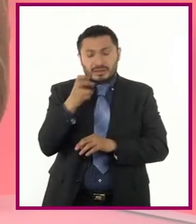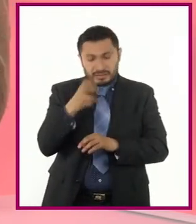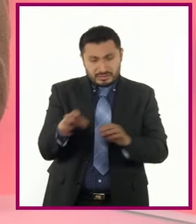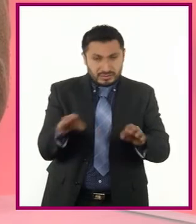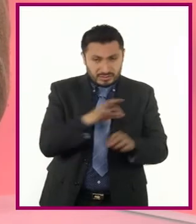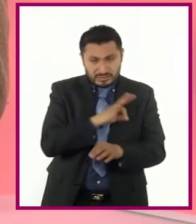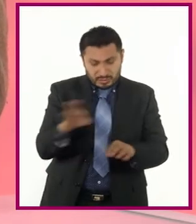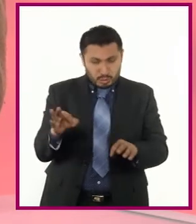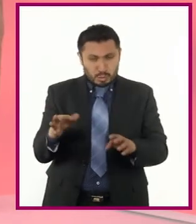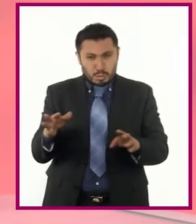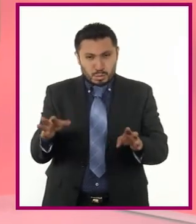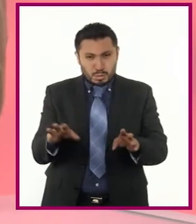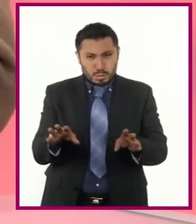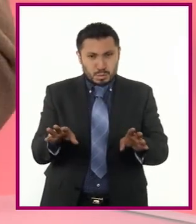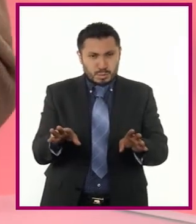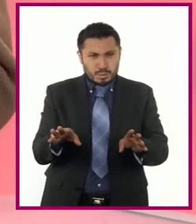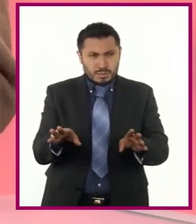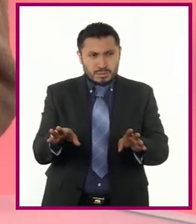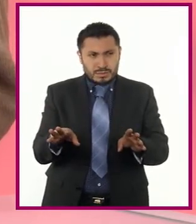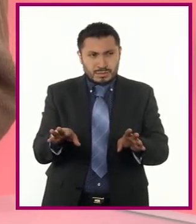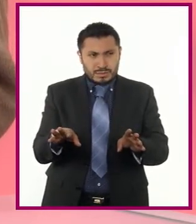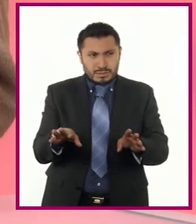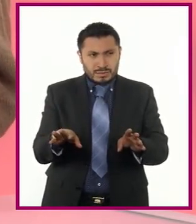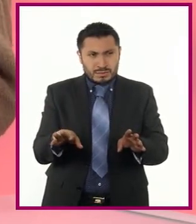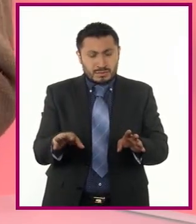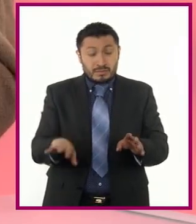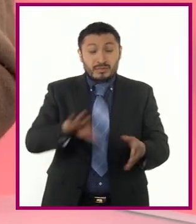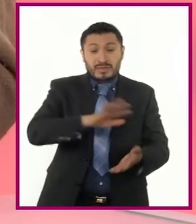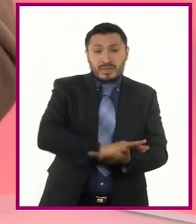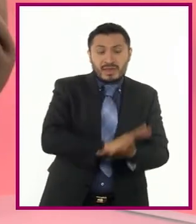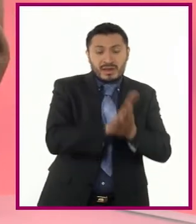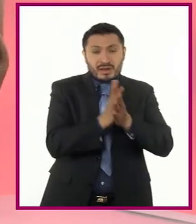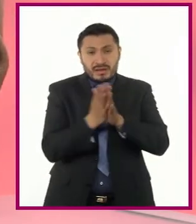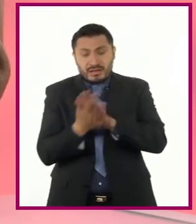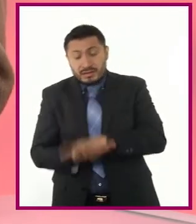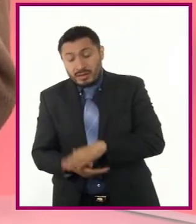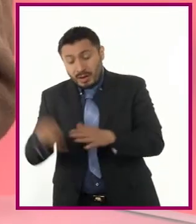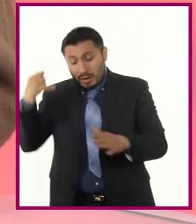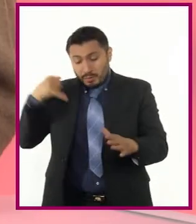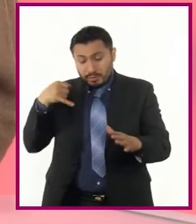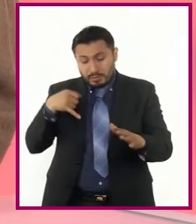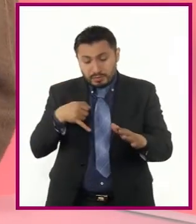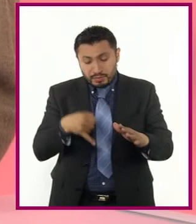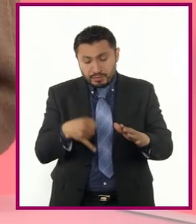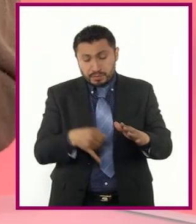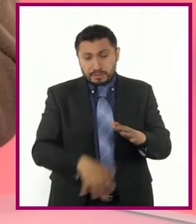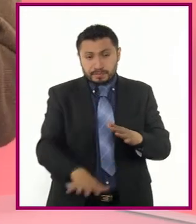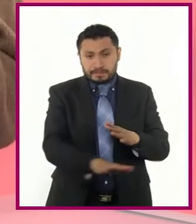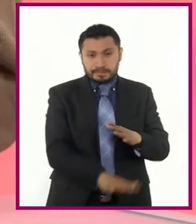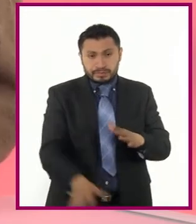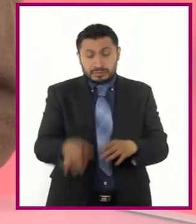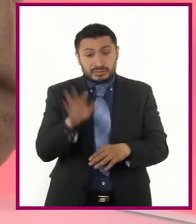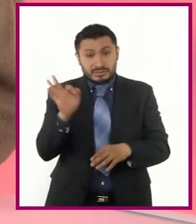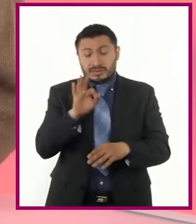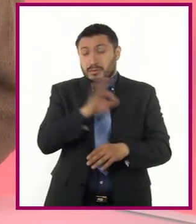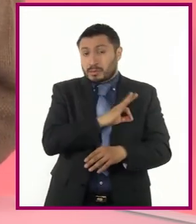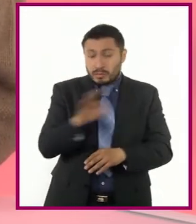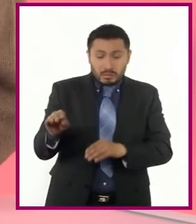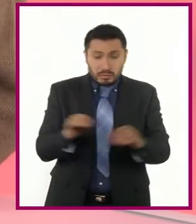estar pasando a la parte del subsuelo y bien, si estos todavía pueden moverse, llegar